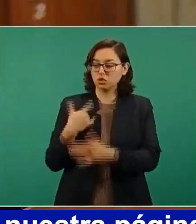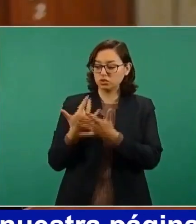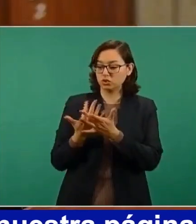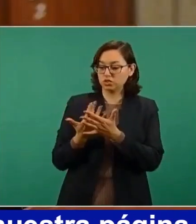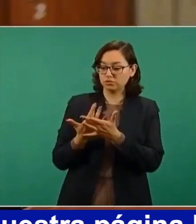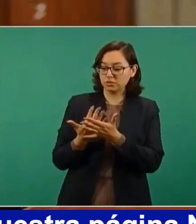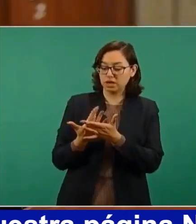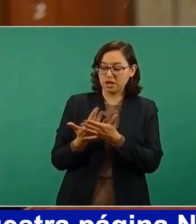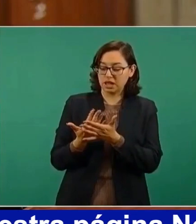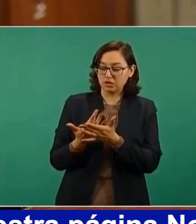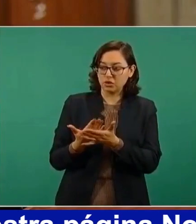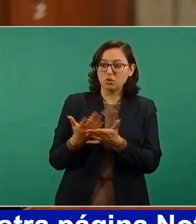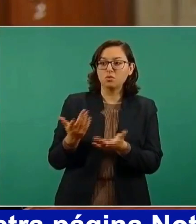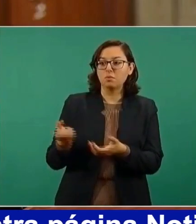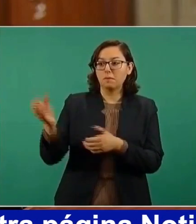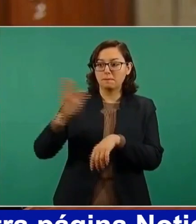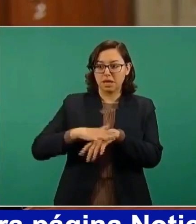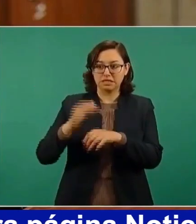en